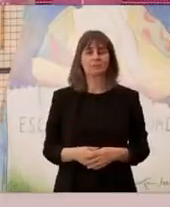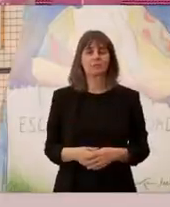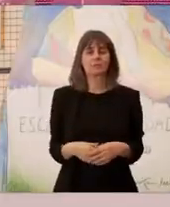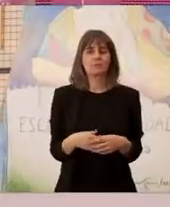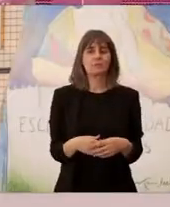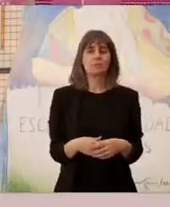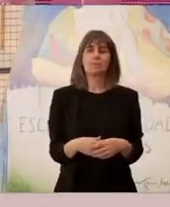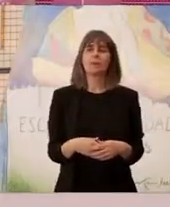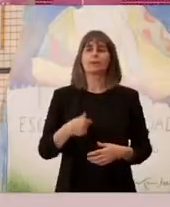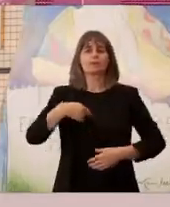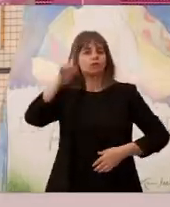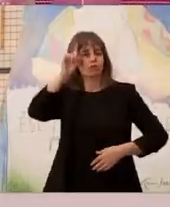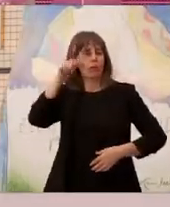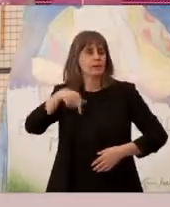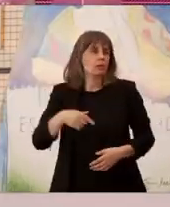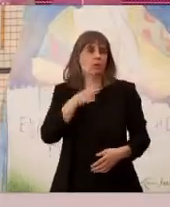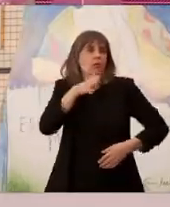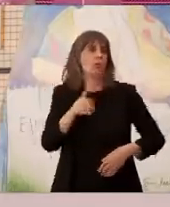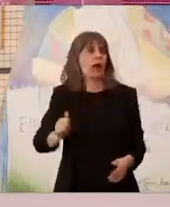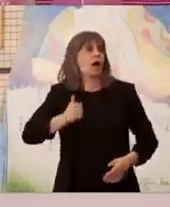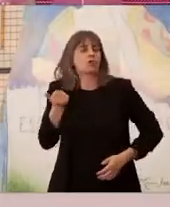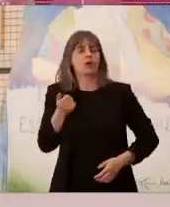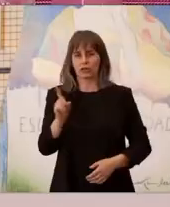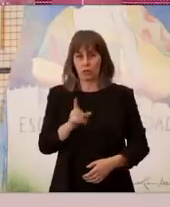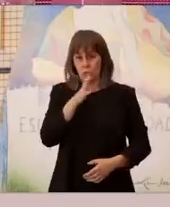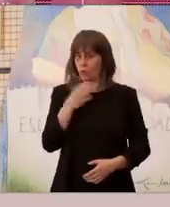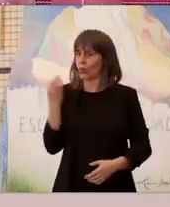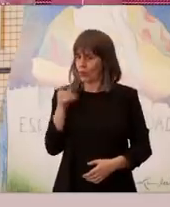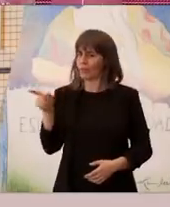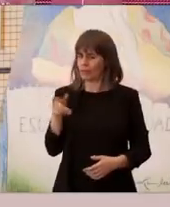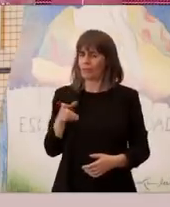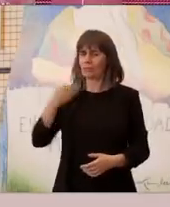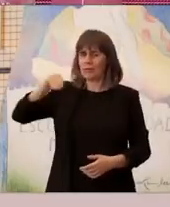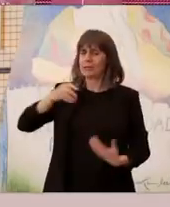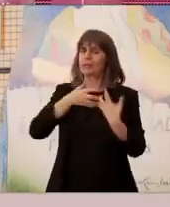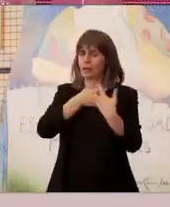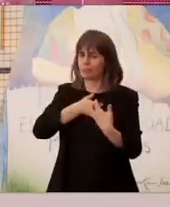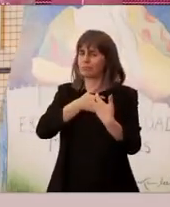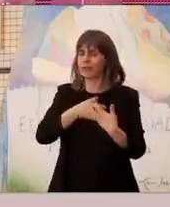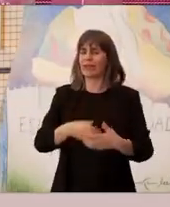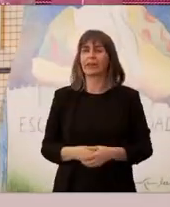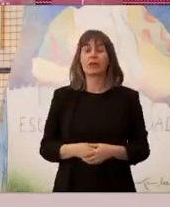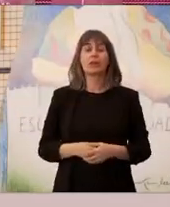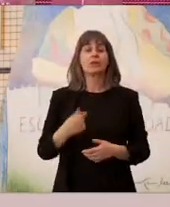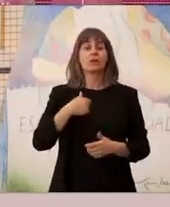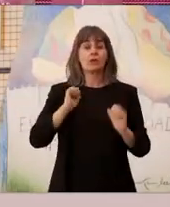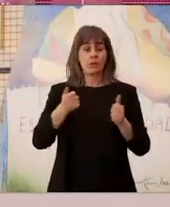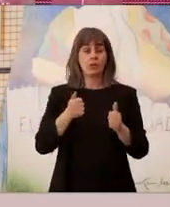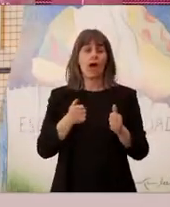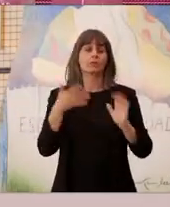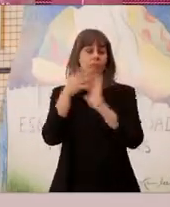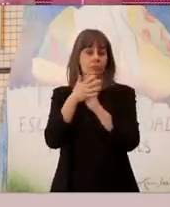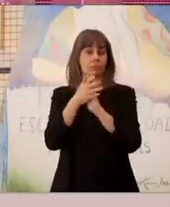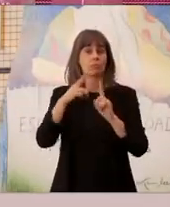seguro que no es porque sí es algo que ha habido que pelear muchísimo Bueno voy a empezar a contaros mi punto de vista